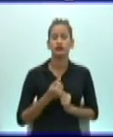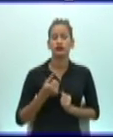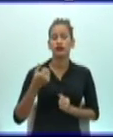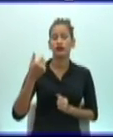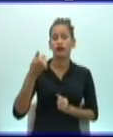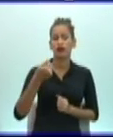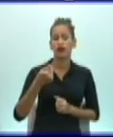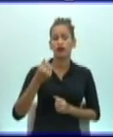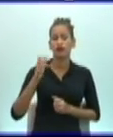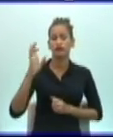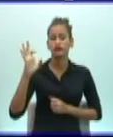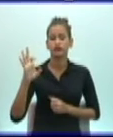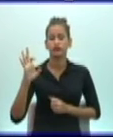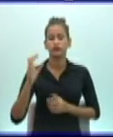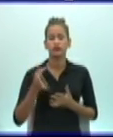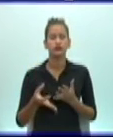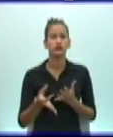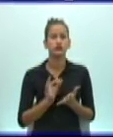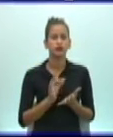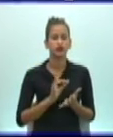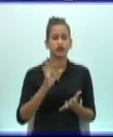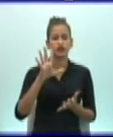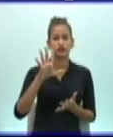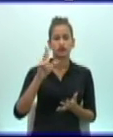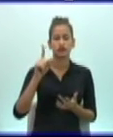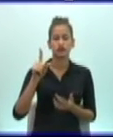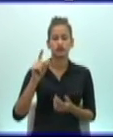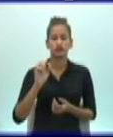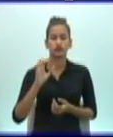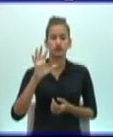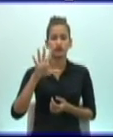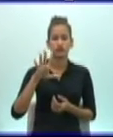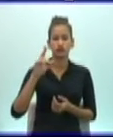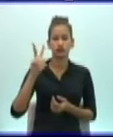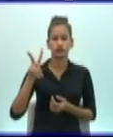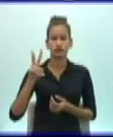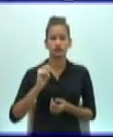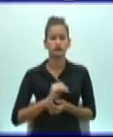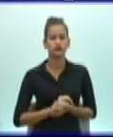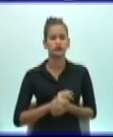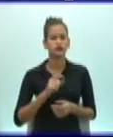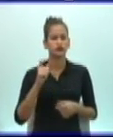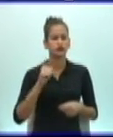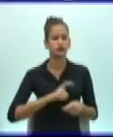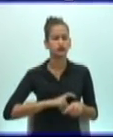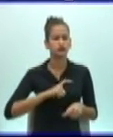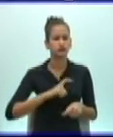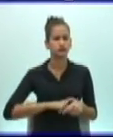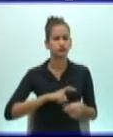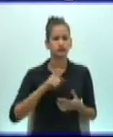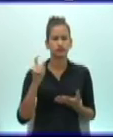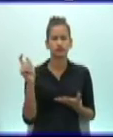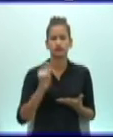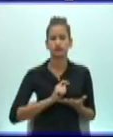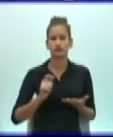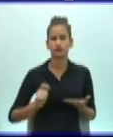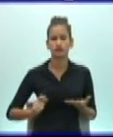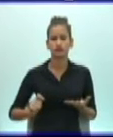y F de las páginas 51 y 52. Tienen el tiempo para que ustedes lo